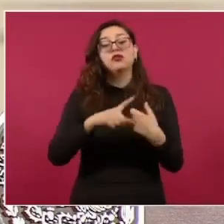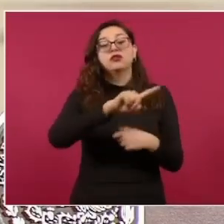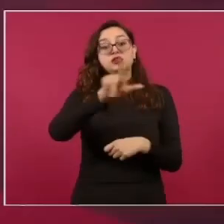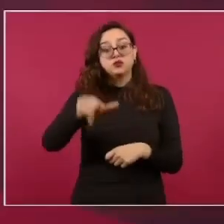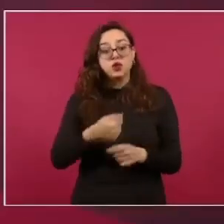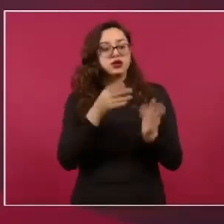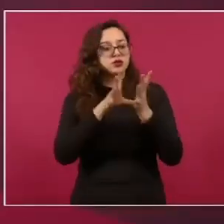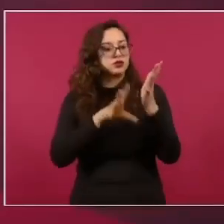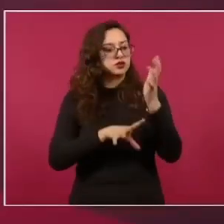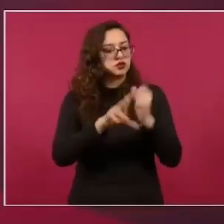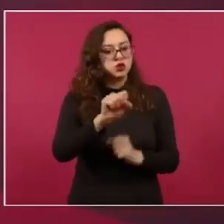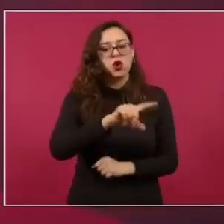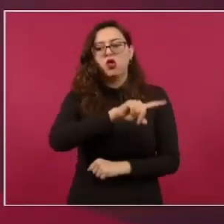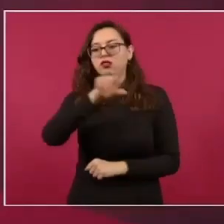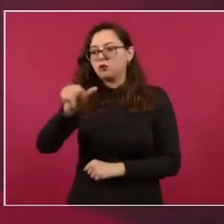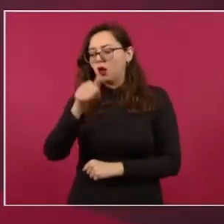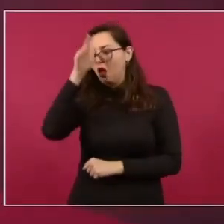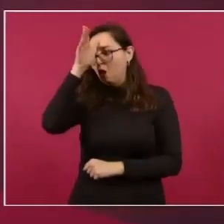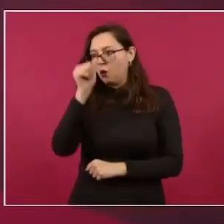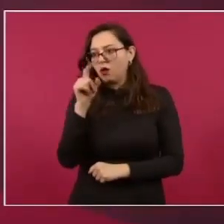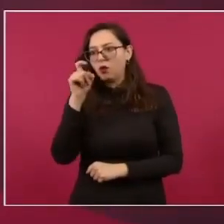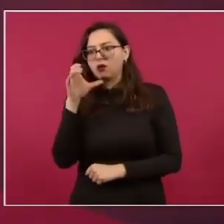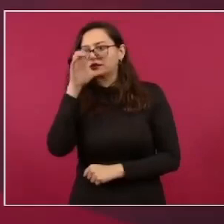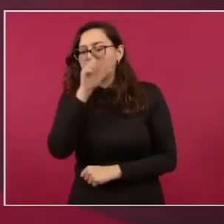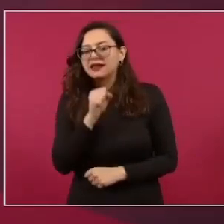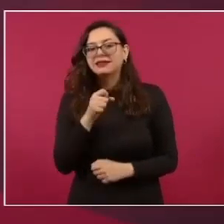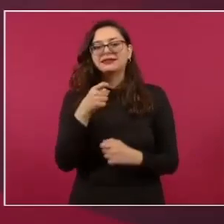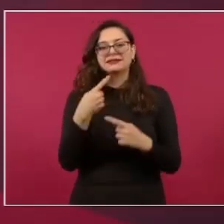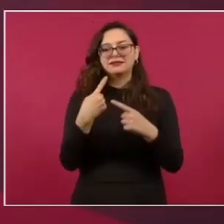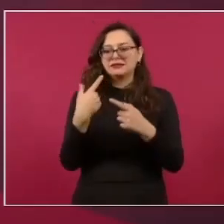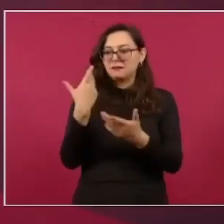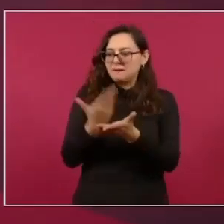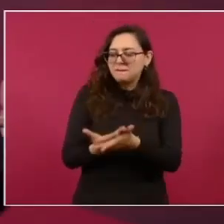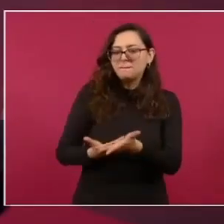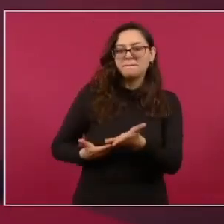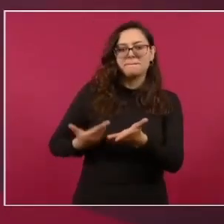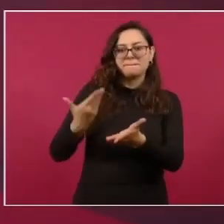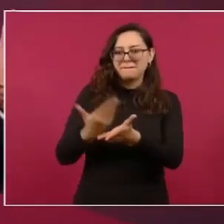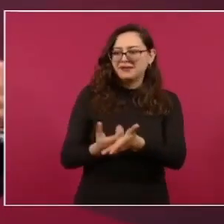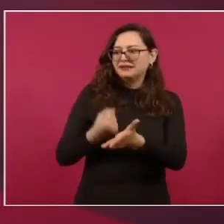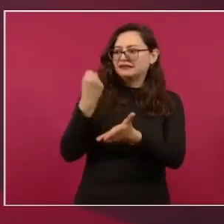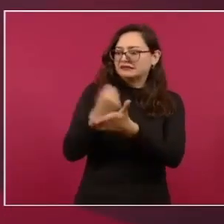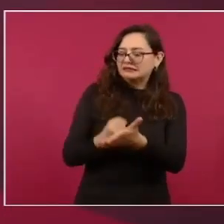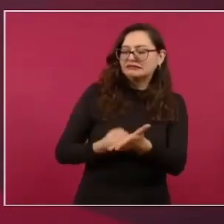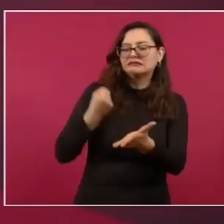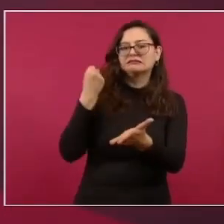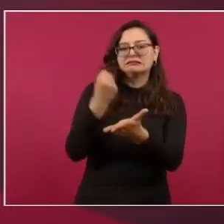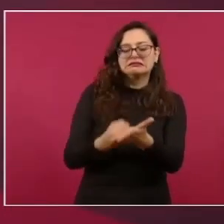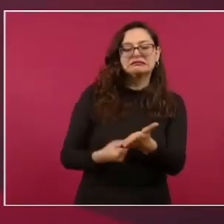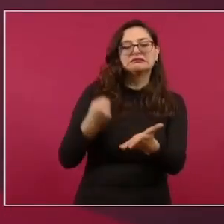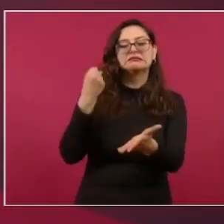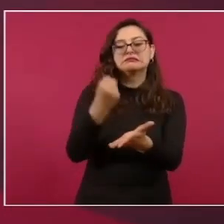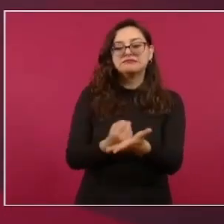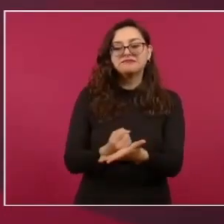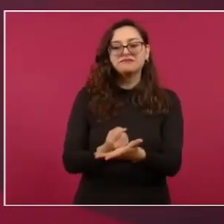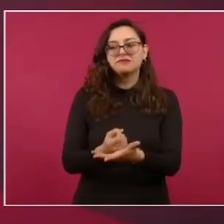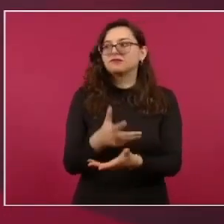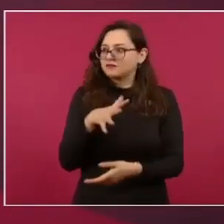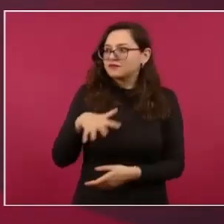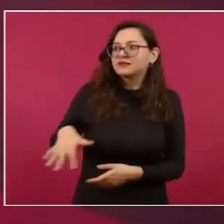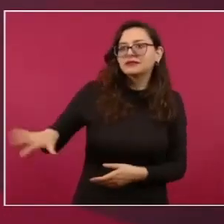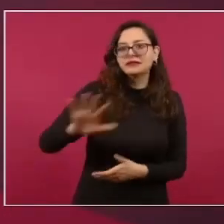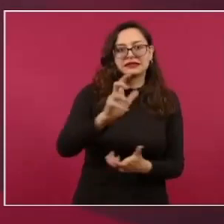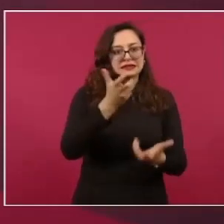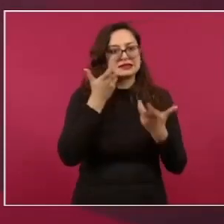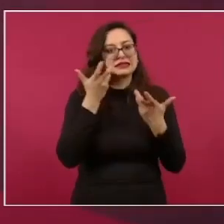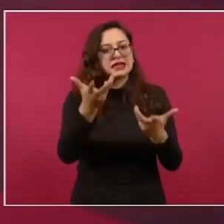el ideal de mejorar la vida de los trabajadores a través de la seguridad social estaba ahí, presente, pero lejano de